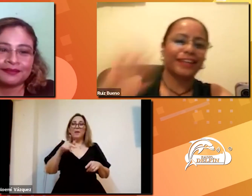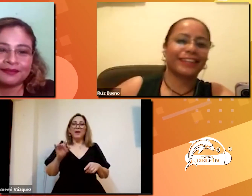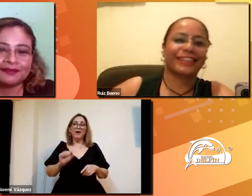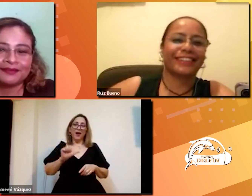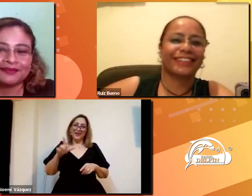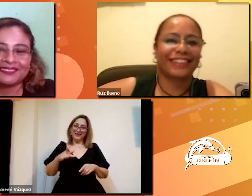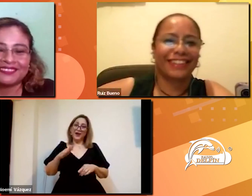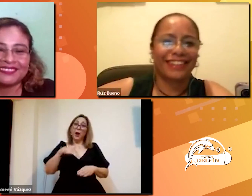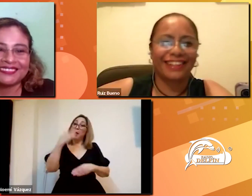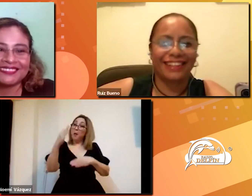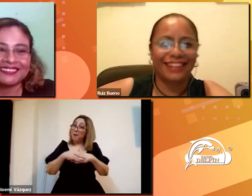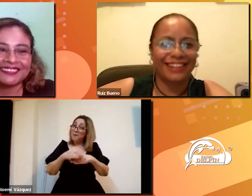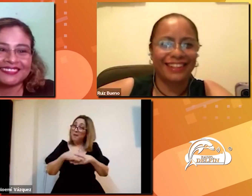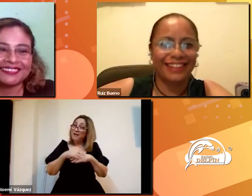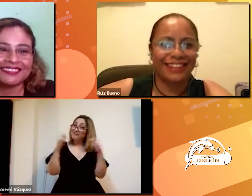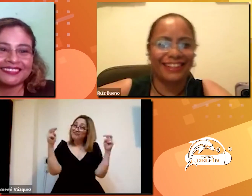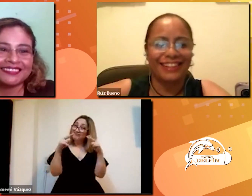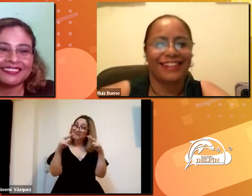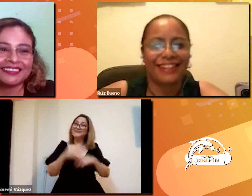Bye.